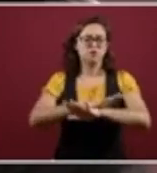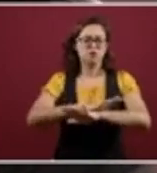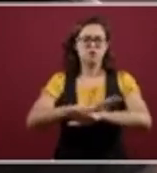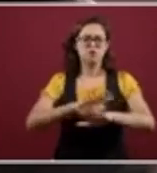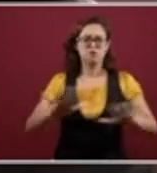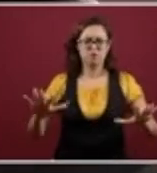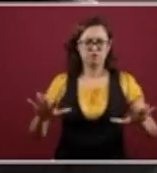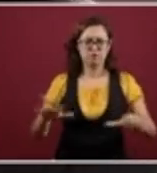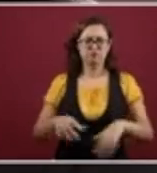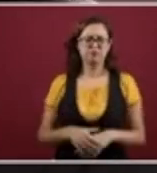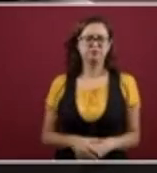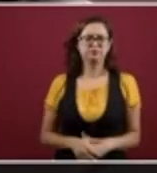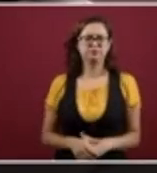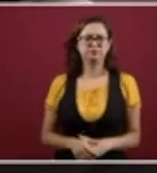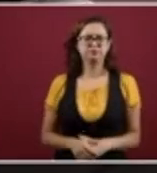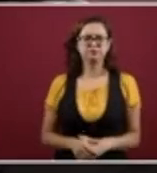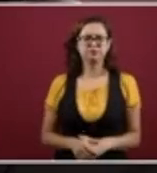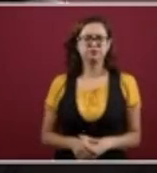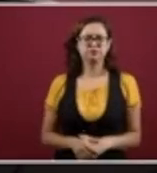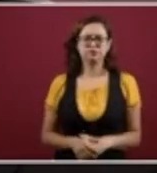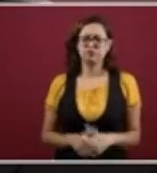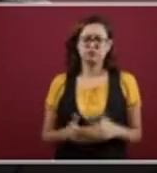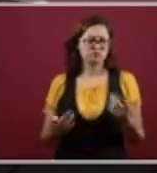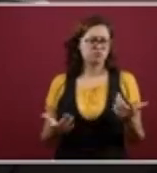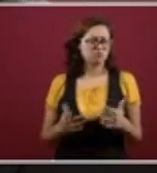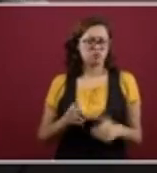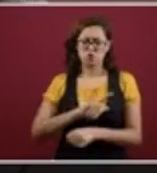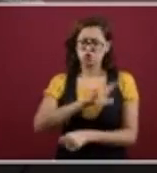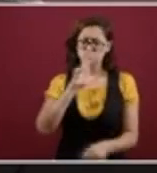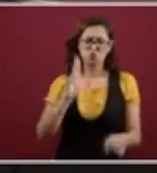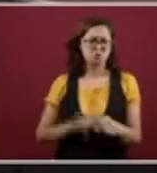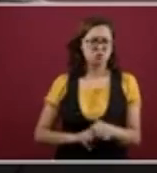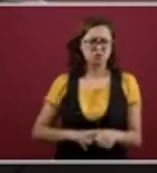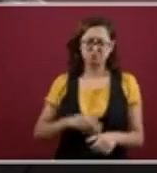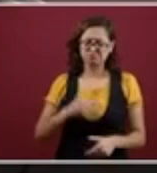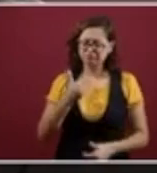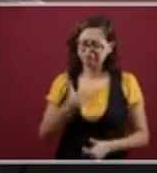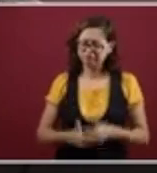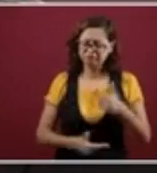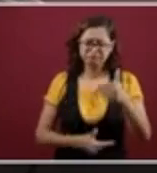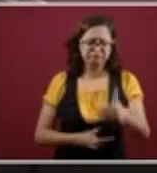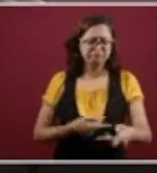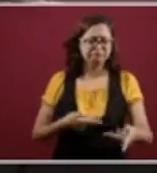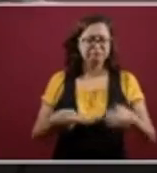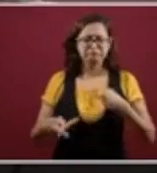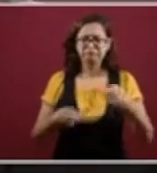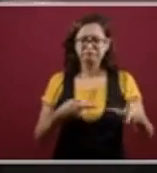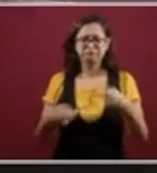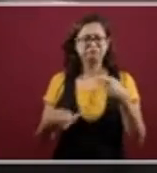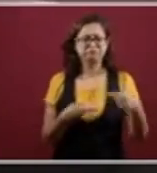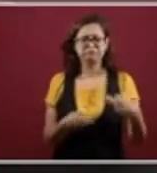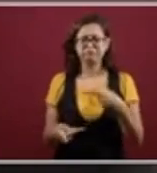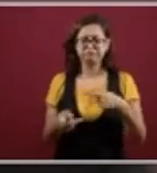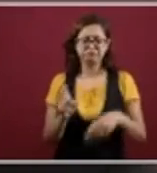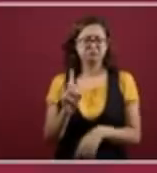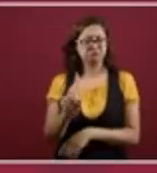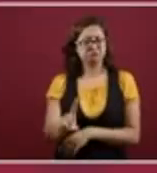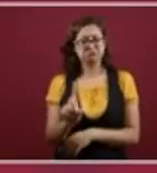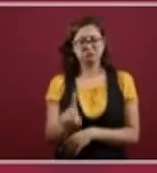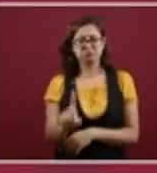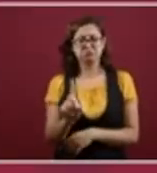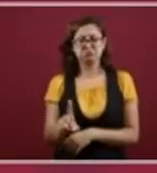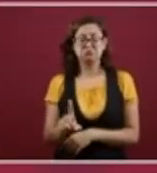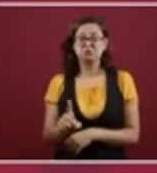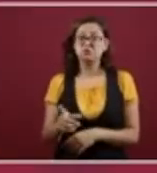que continúa el programa en pie, el plan, ahora sí que